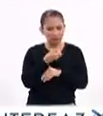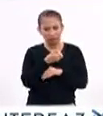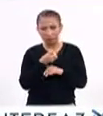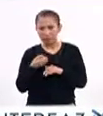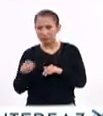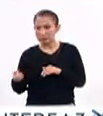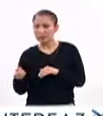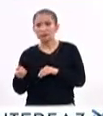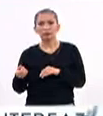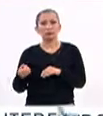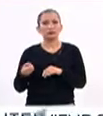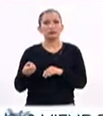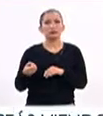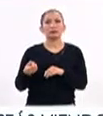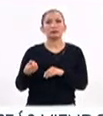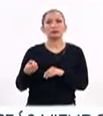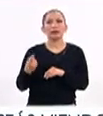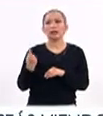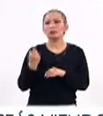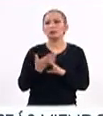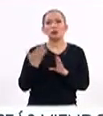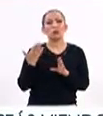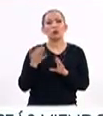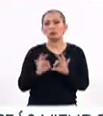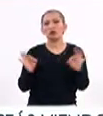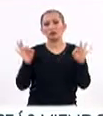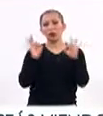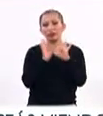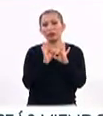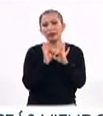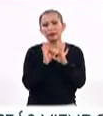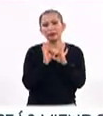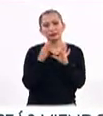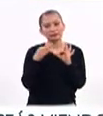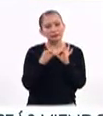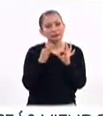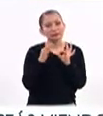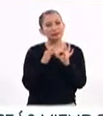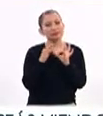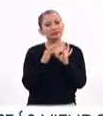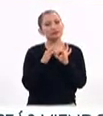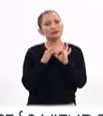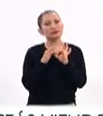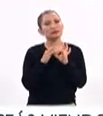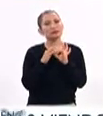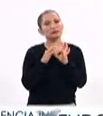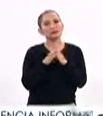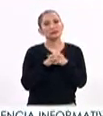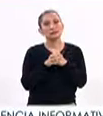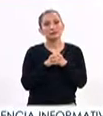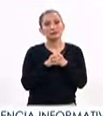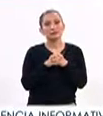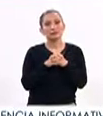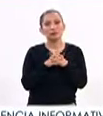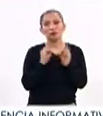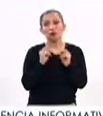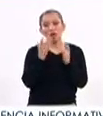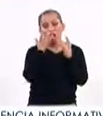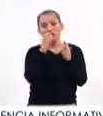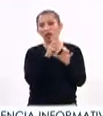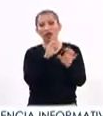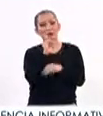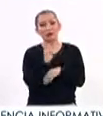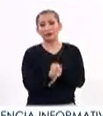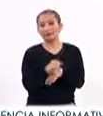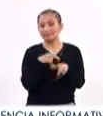disciplina. Es lo más importante el estar el no renunciar